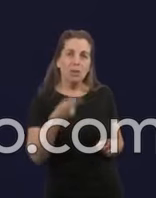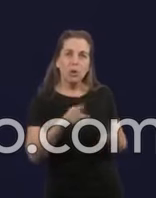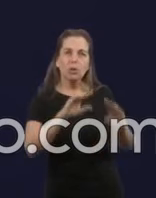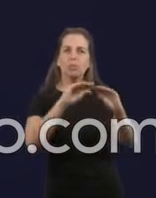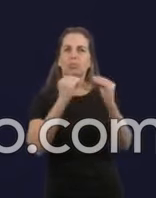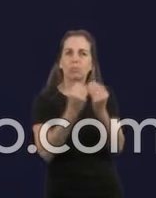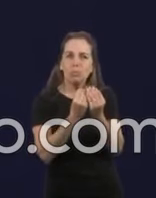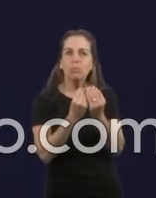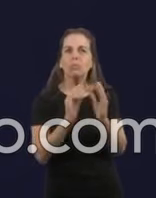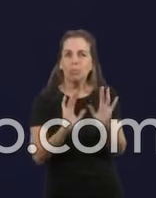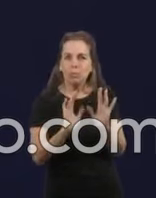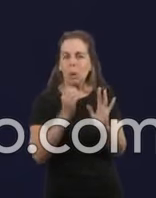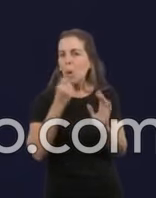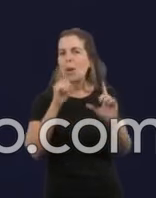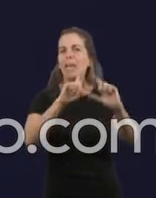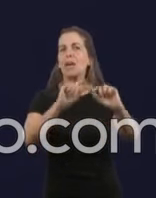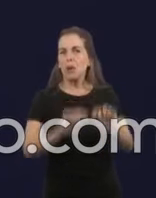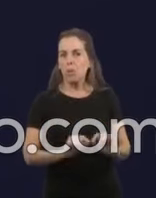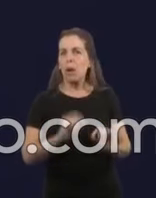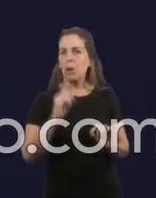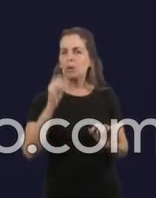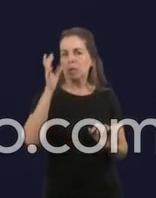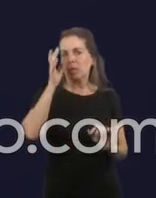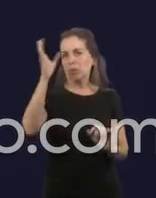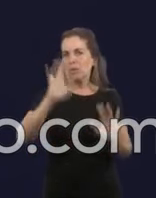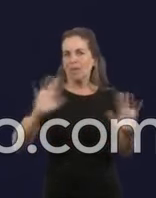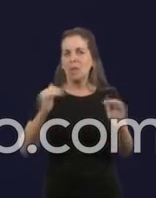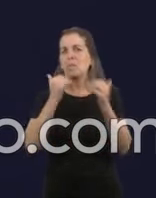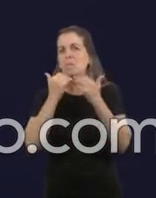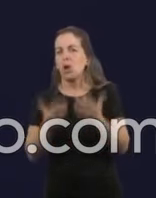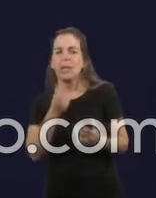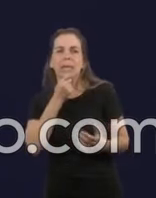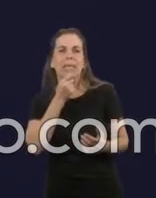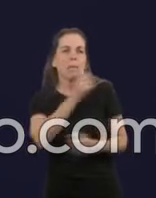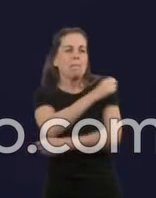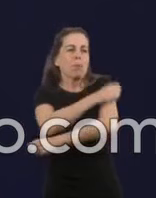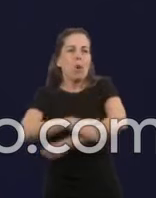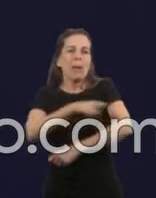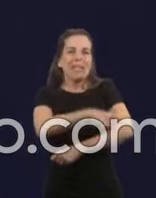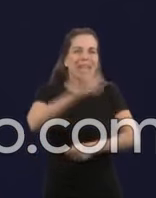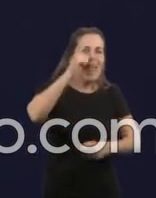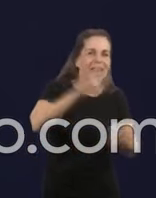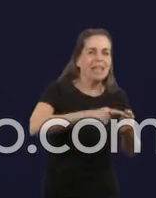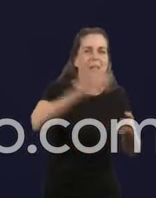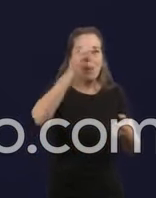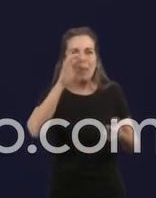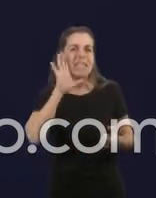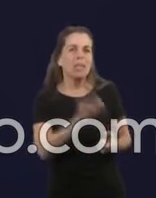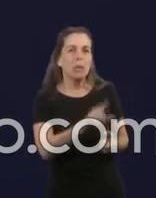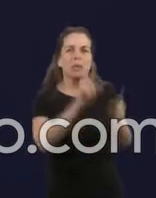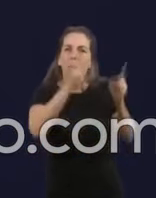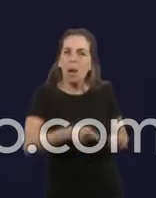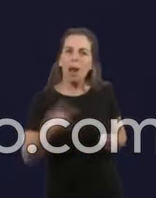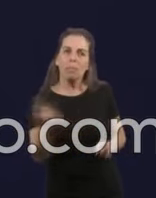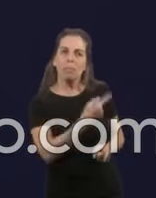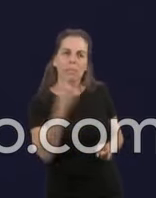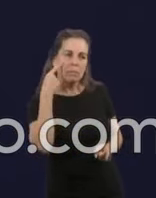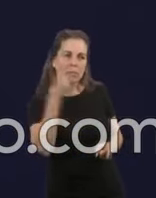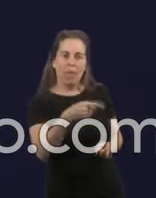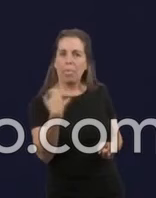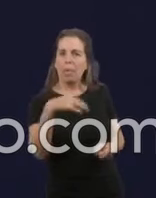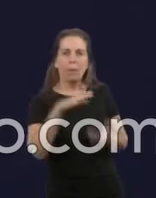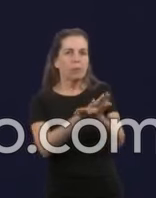cualquier índice de pobreza es horroroso no importa si la pobreza es eh 10 20 50 o siempre es horrorosa porque donde